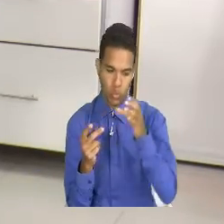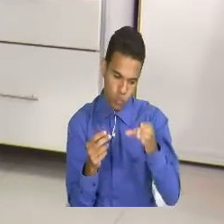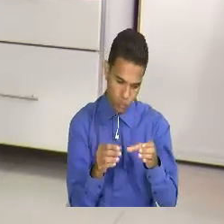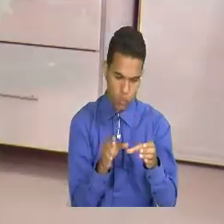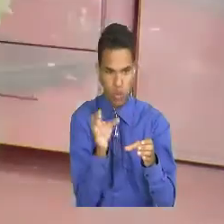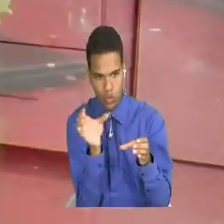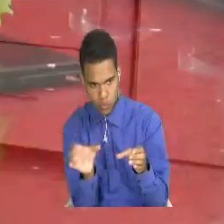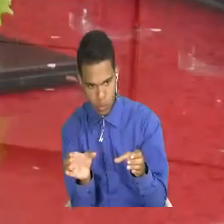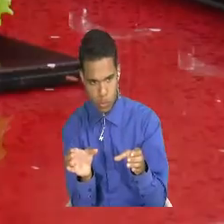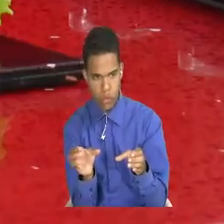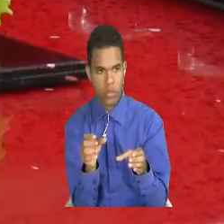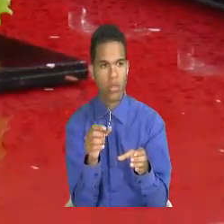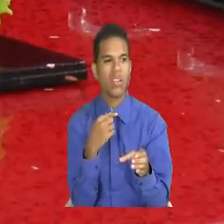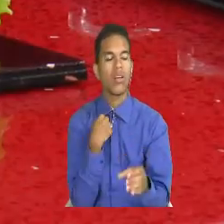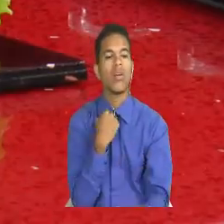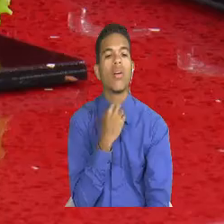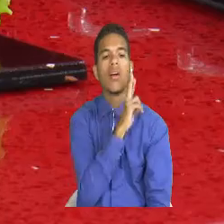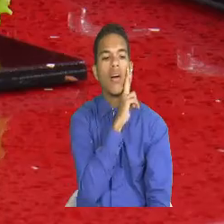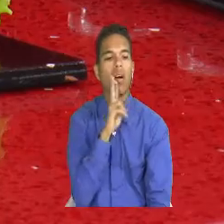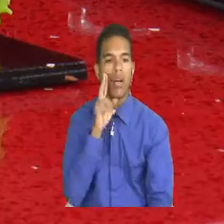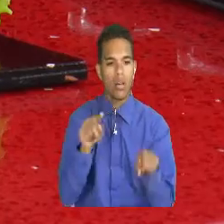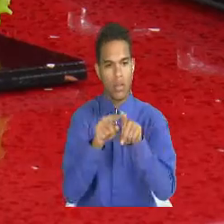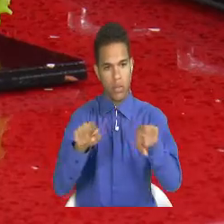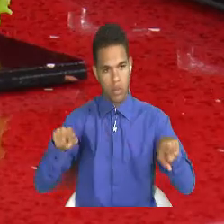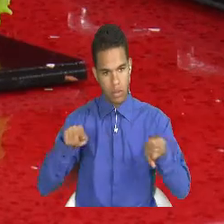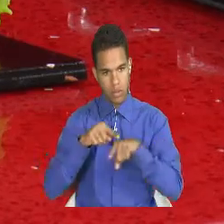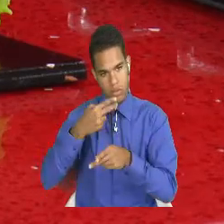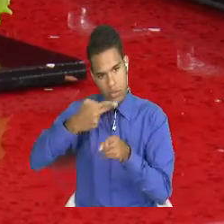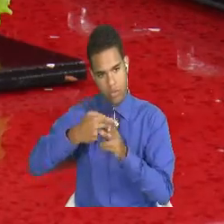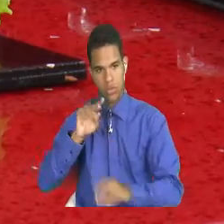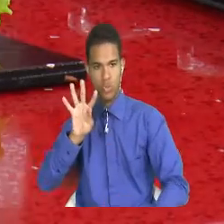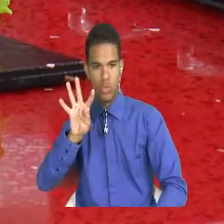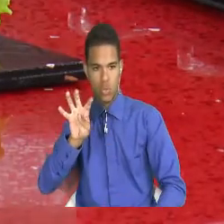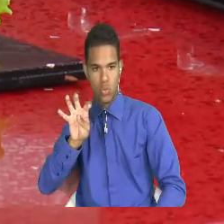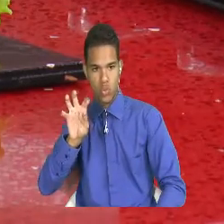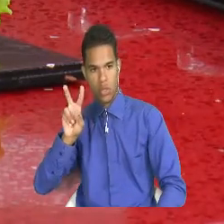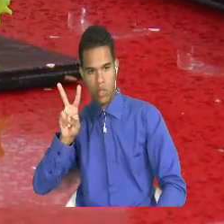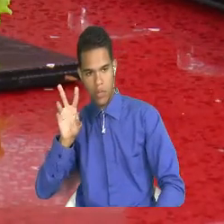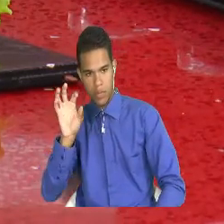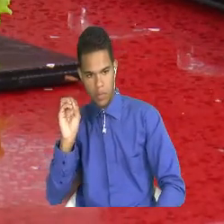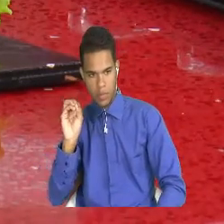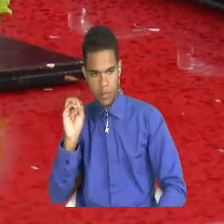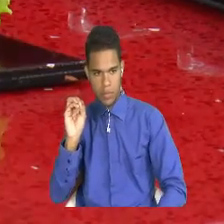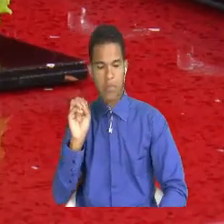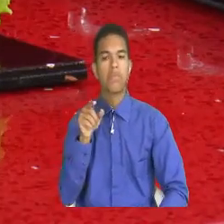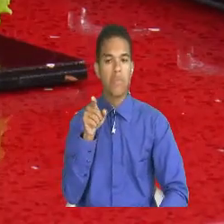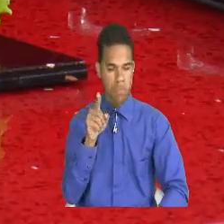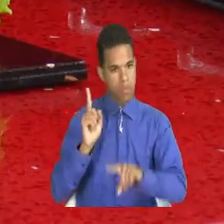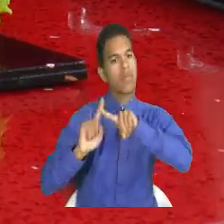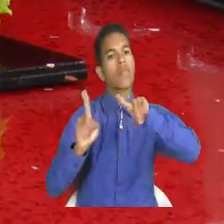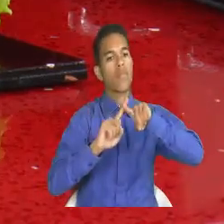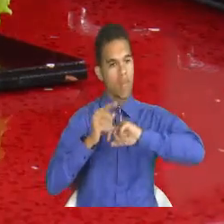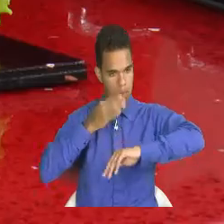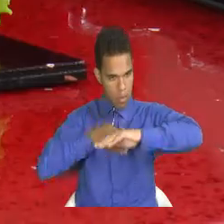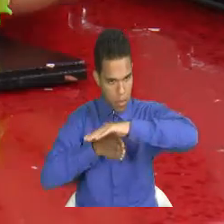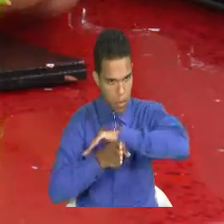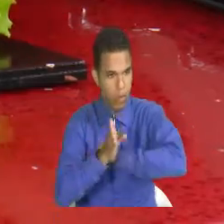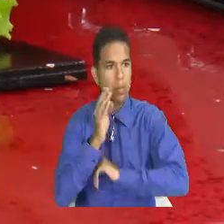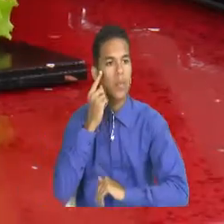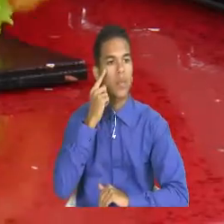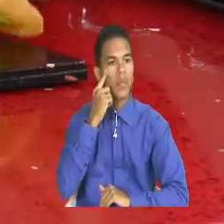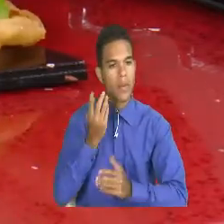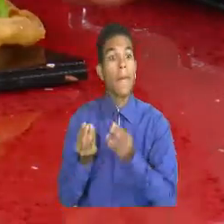restaurante 920. Ajá. Las preparaciones, como siempre lo hacemos. Volteo esto, vamos a poner acá otros aritos de